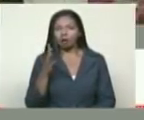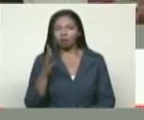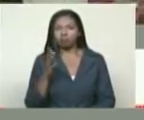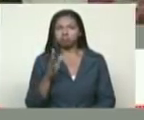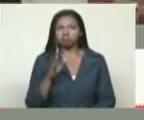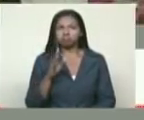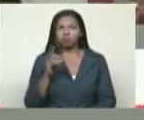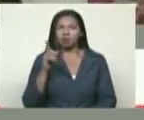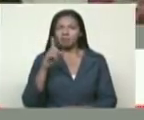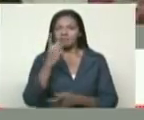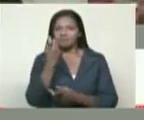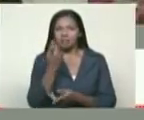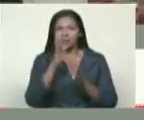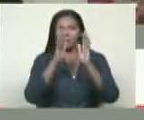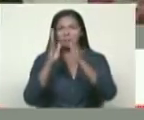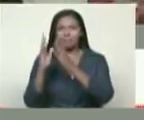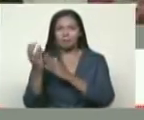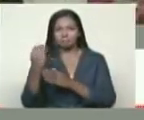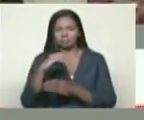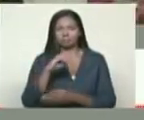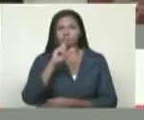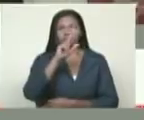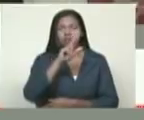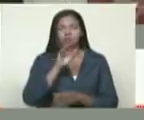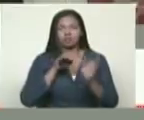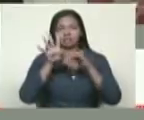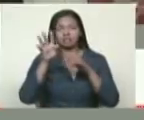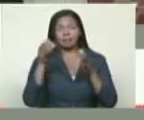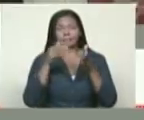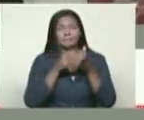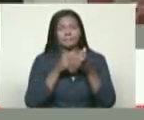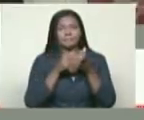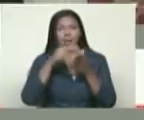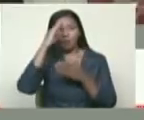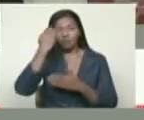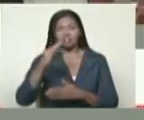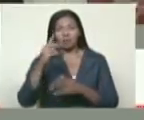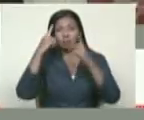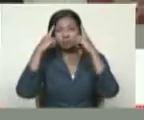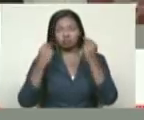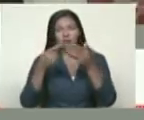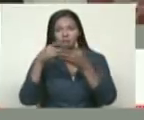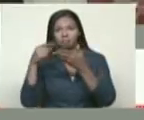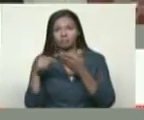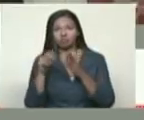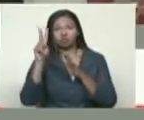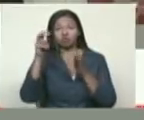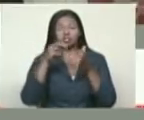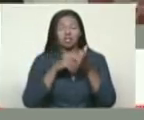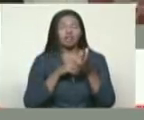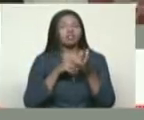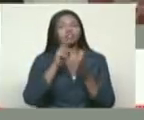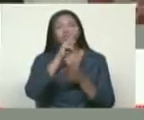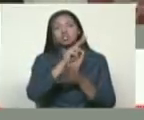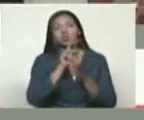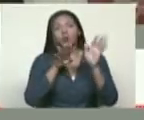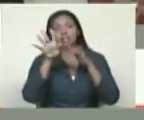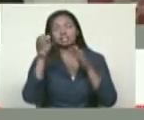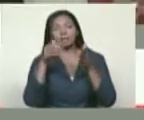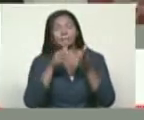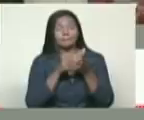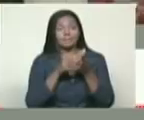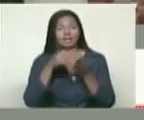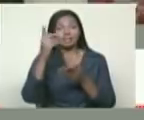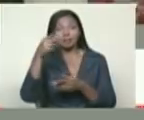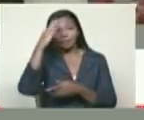están en alistamiento en este momento, 215 mil oficiales, tropa, profesional, etcétera, 215 mil. Y además una milicia